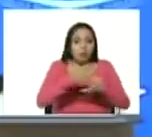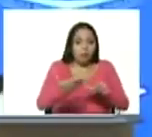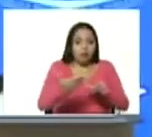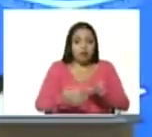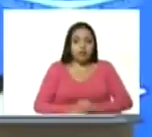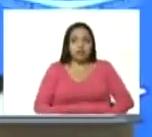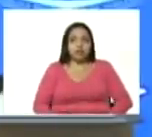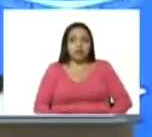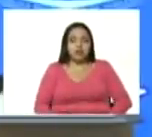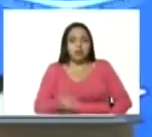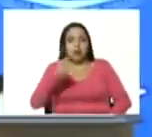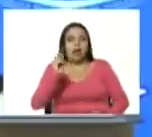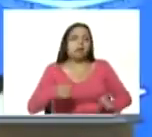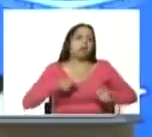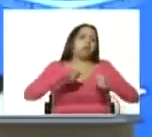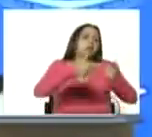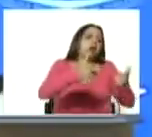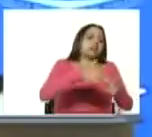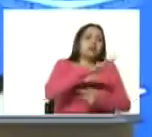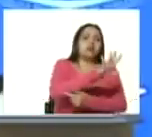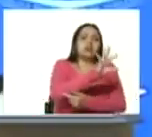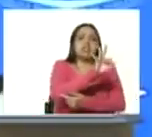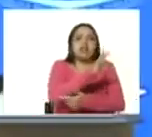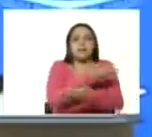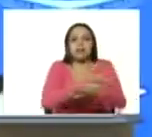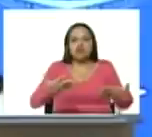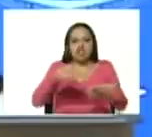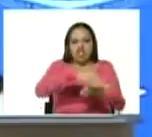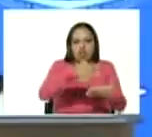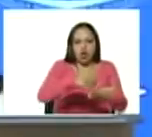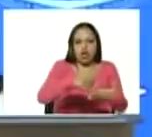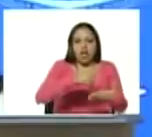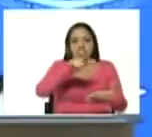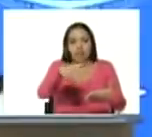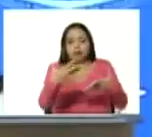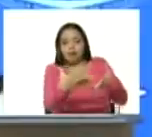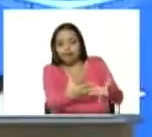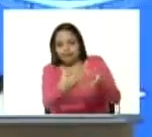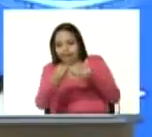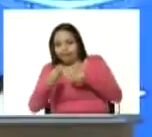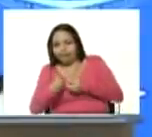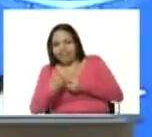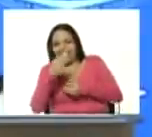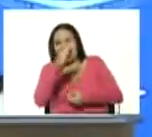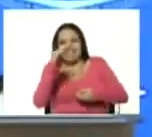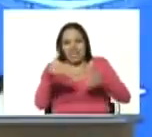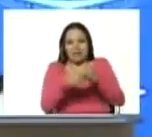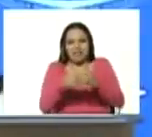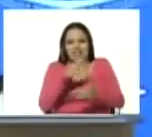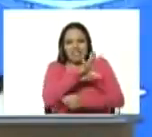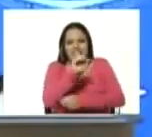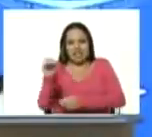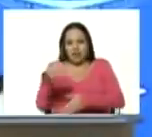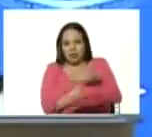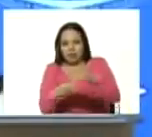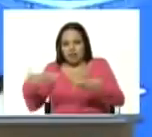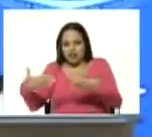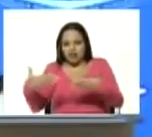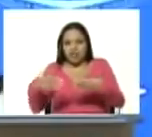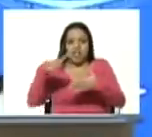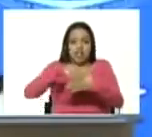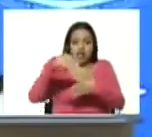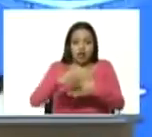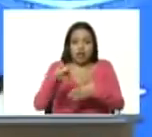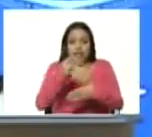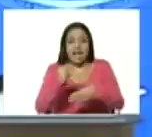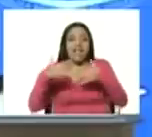mientras la OFAC le tira esta limosna de 53 millones de dólares, se queda con los 3.500 millones de dólares que se apropiaron que pertenecen a la